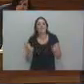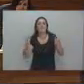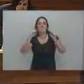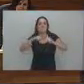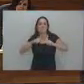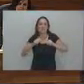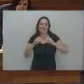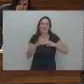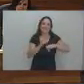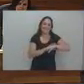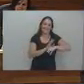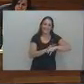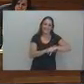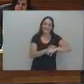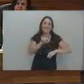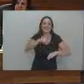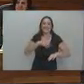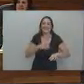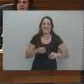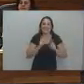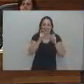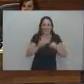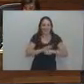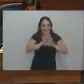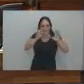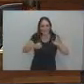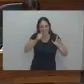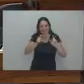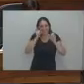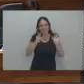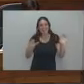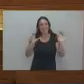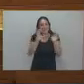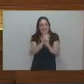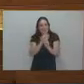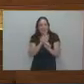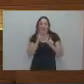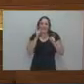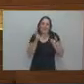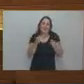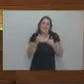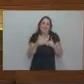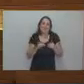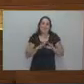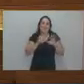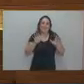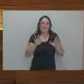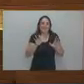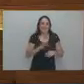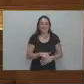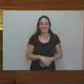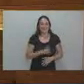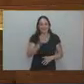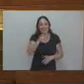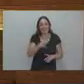Podemos tratar de aportar un poco de claridad, evitar la confusión y haremos lo que buenamente podamos, ¿no? Evitaremos también que alguien se vea obligado a